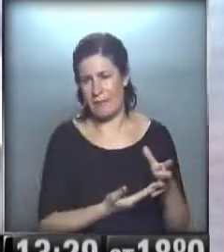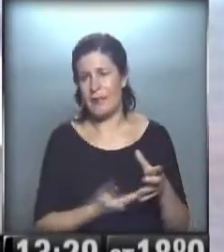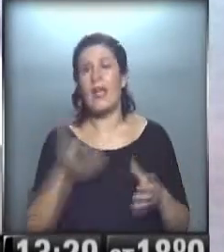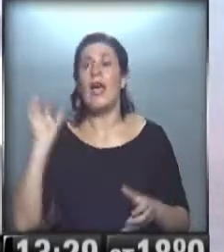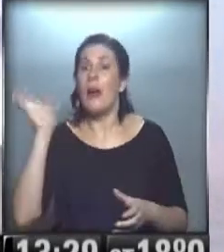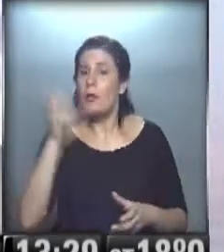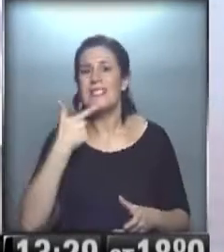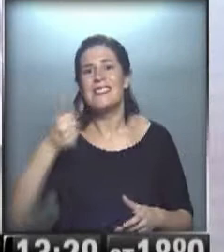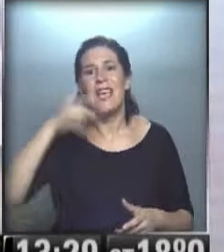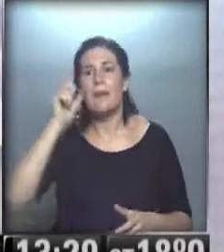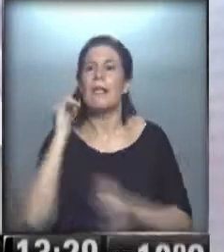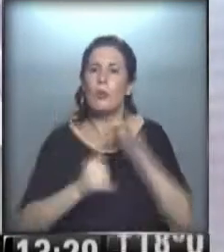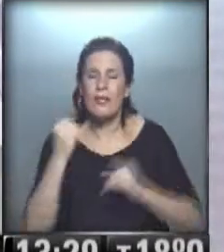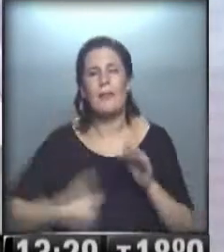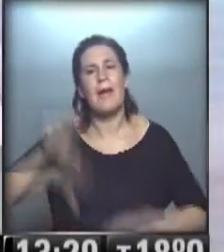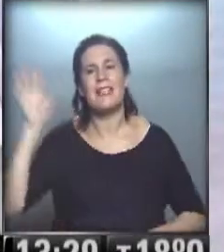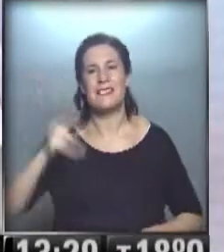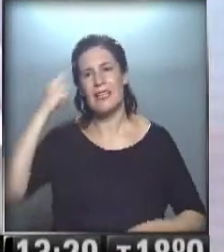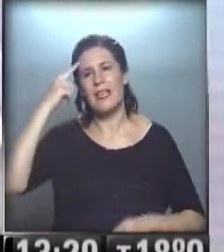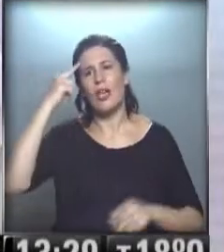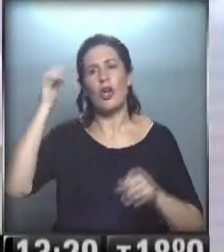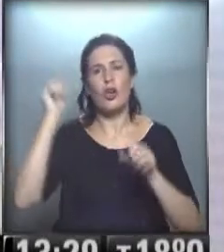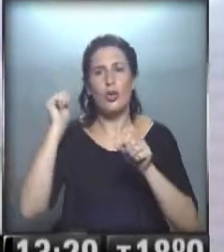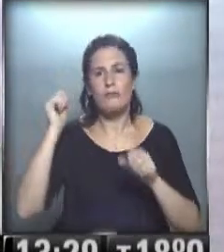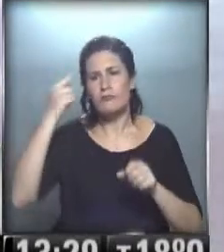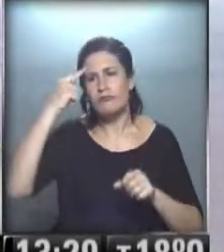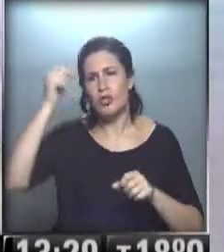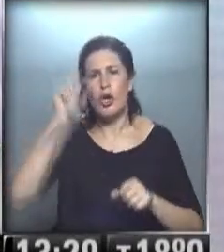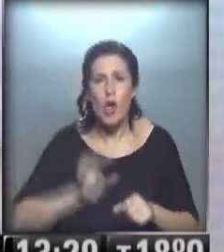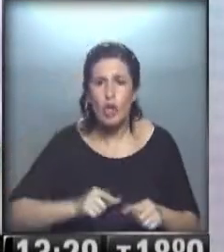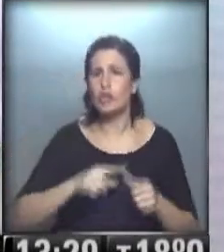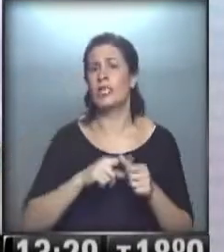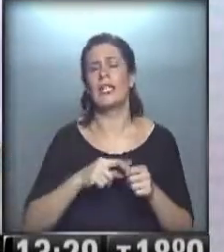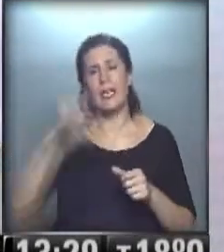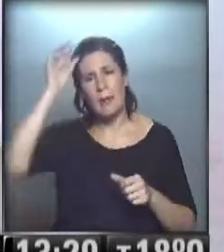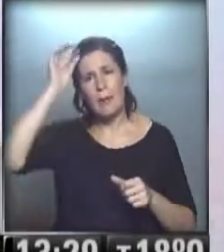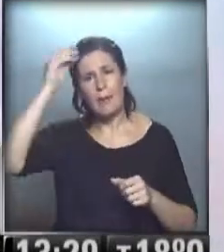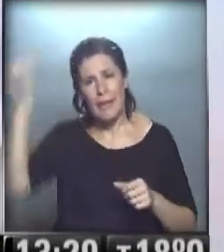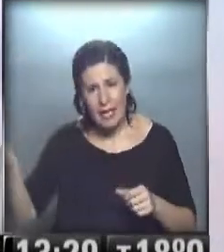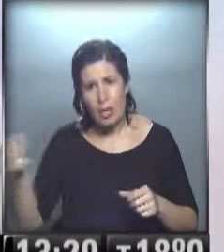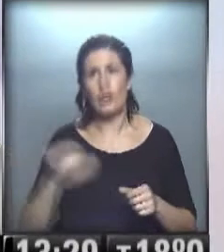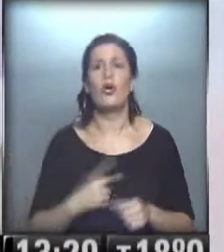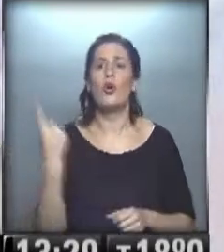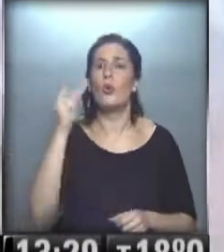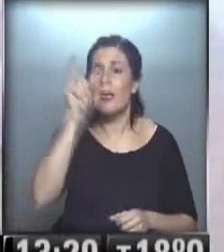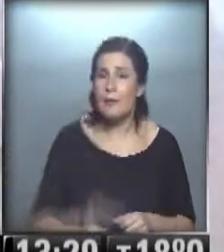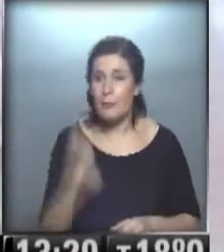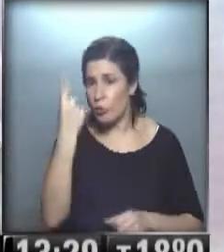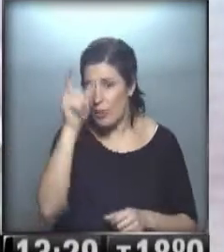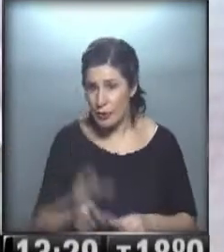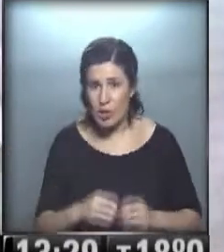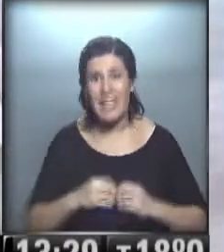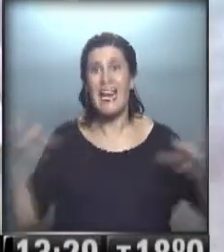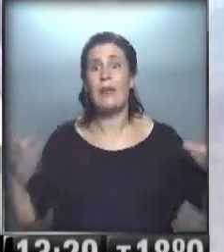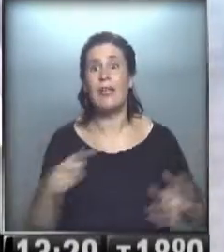en la cara, en el cuero cabelludo. Y tenemos una persona que realmente está grave, de esto no se está hablando, que fue acuchillada en la región